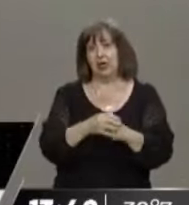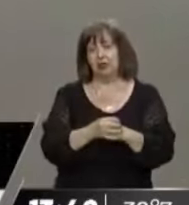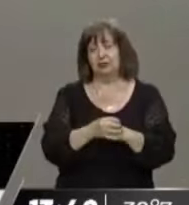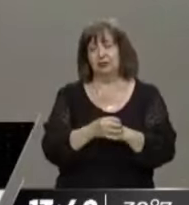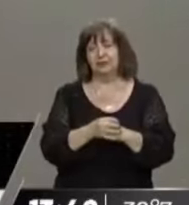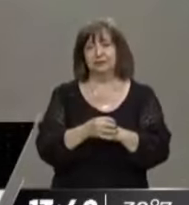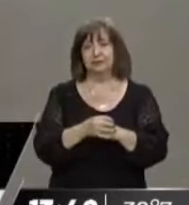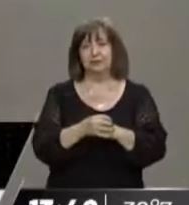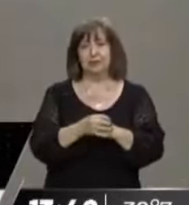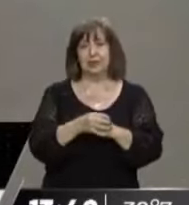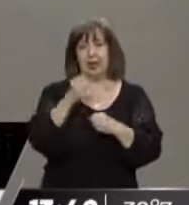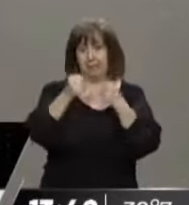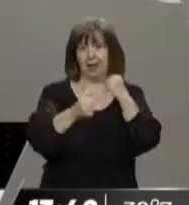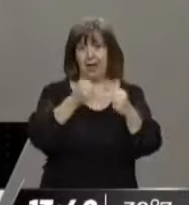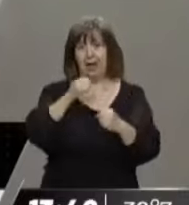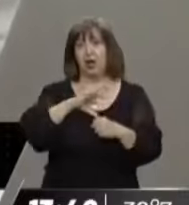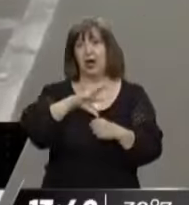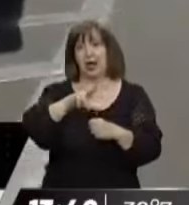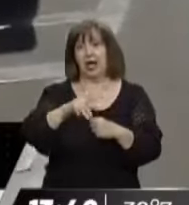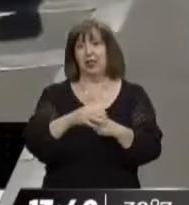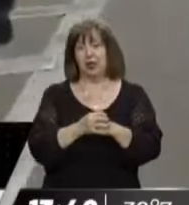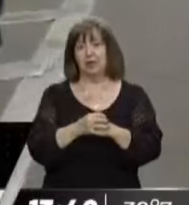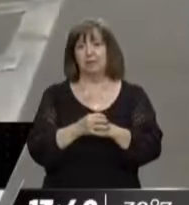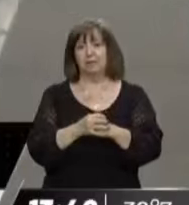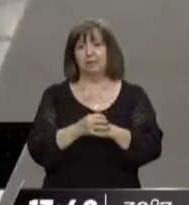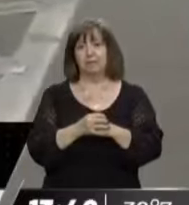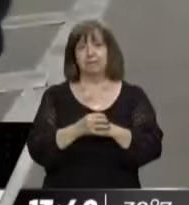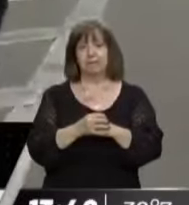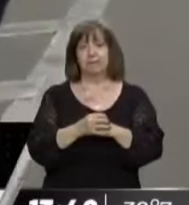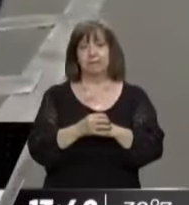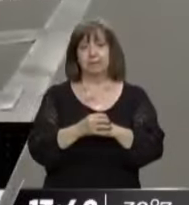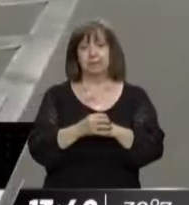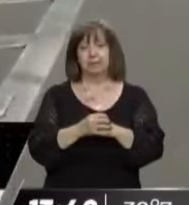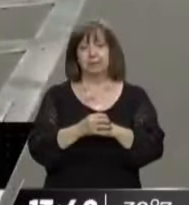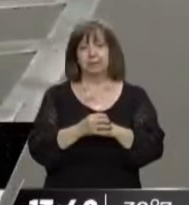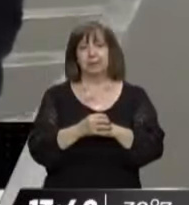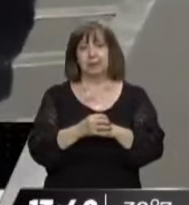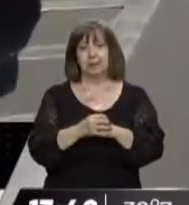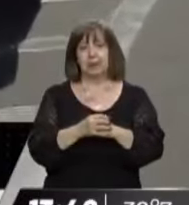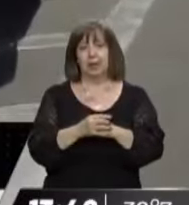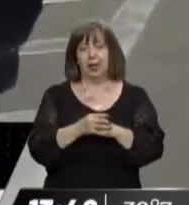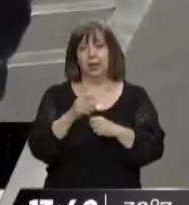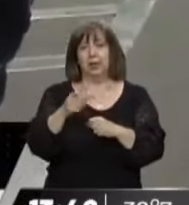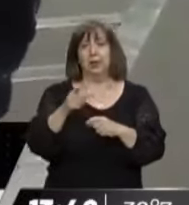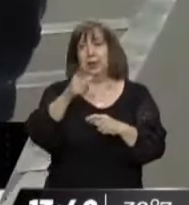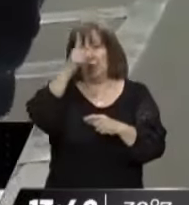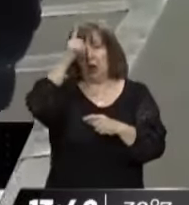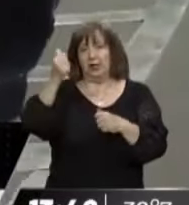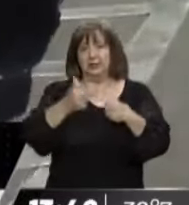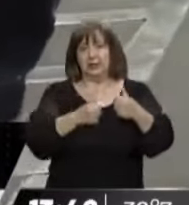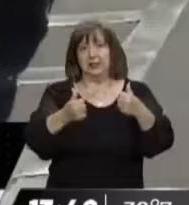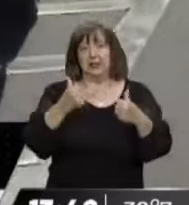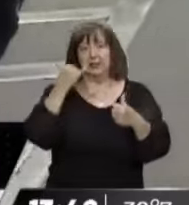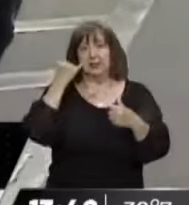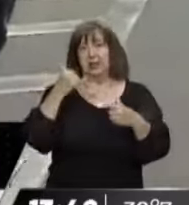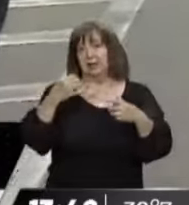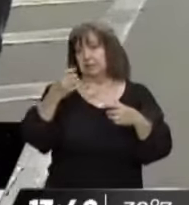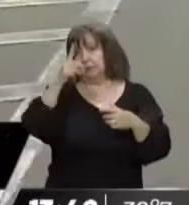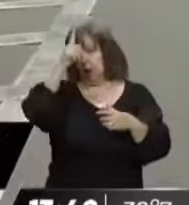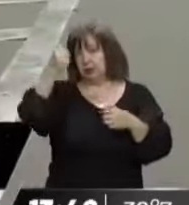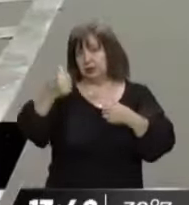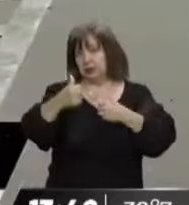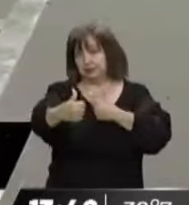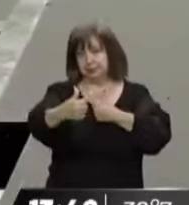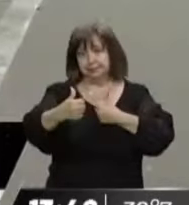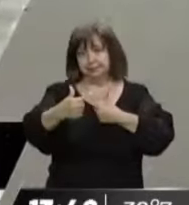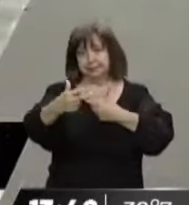propia, ¿no? Como propia. Aquí en el lugar está trabajando la policía, han colocado el móvil en sentido contrario, incluso